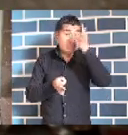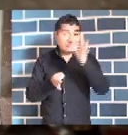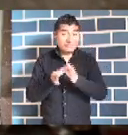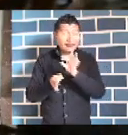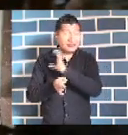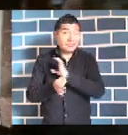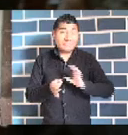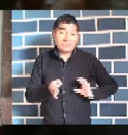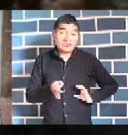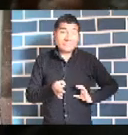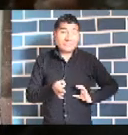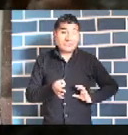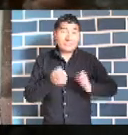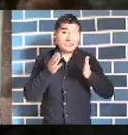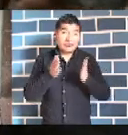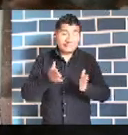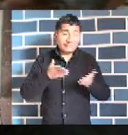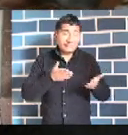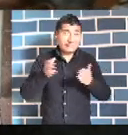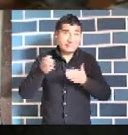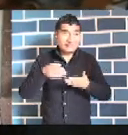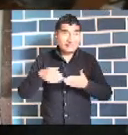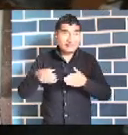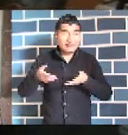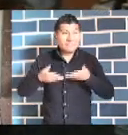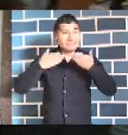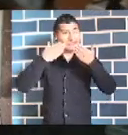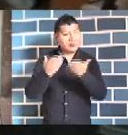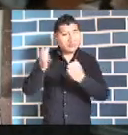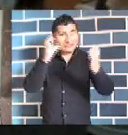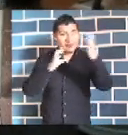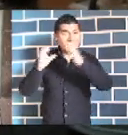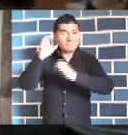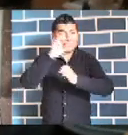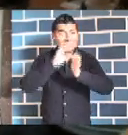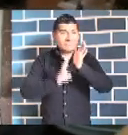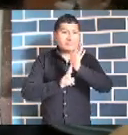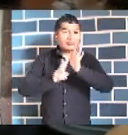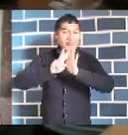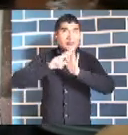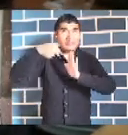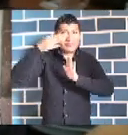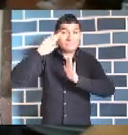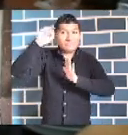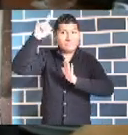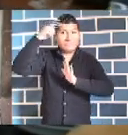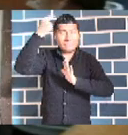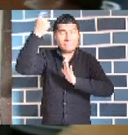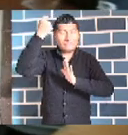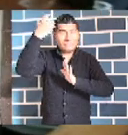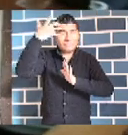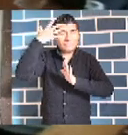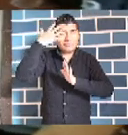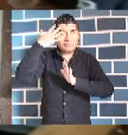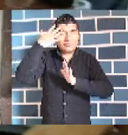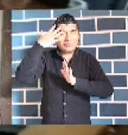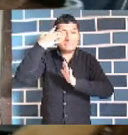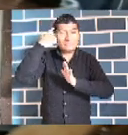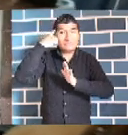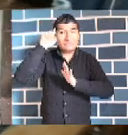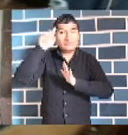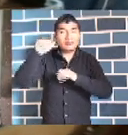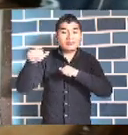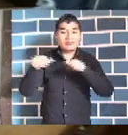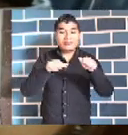y el lleva a buscar y vivir en la voluntad de dios la luz para